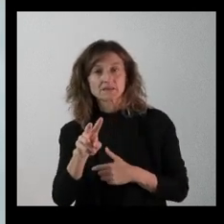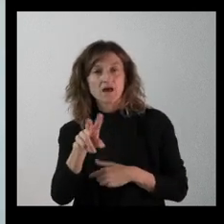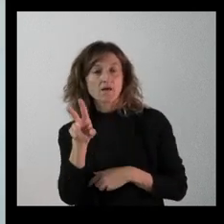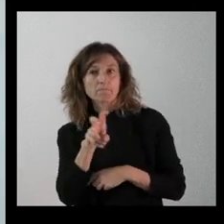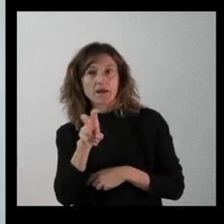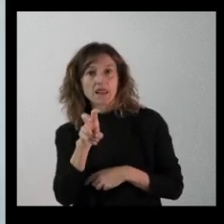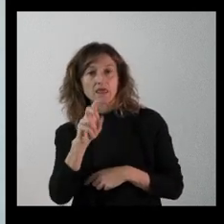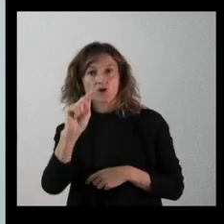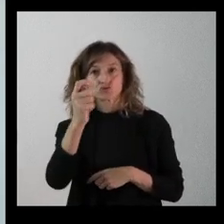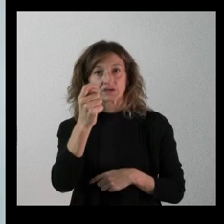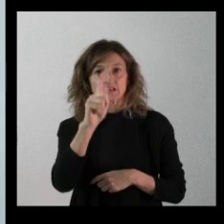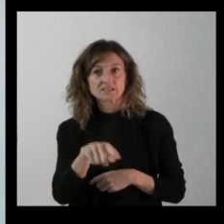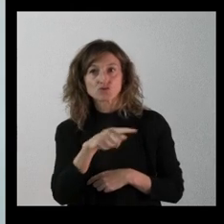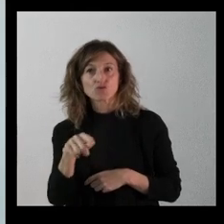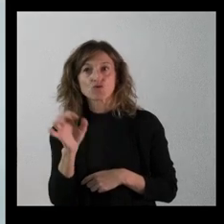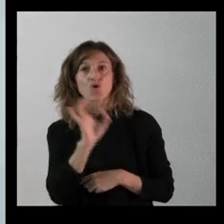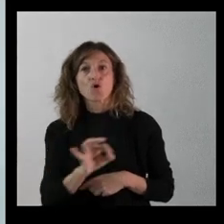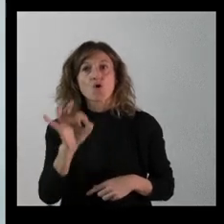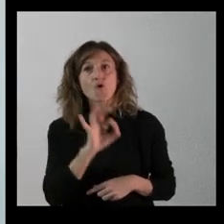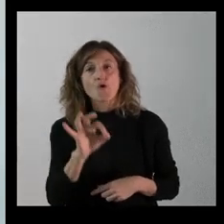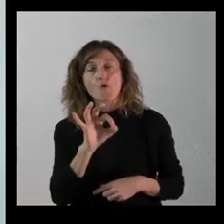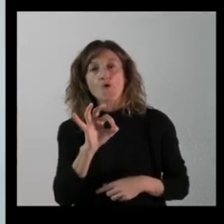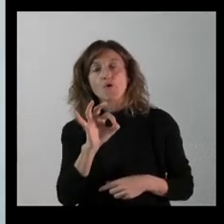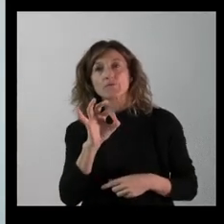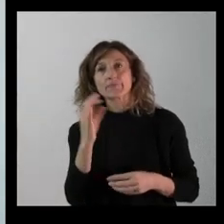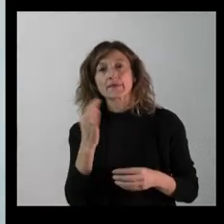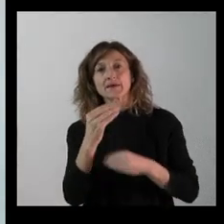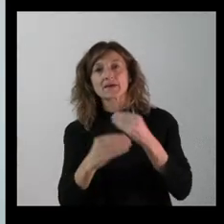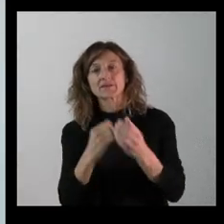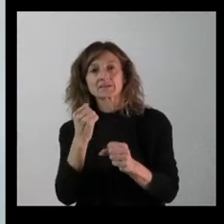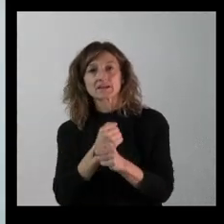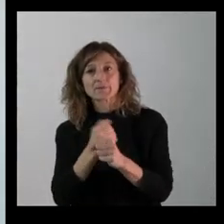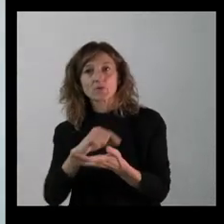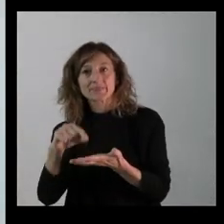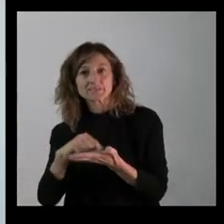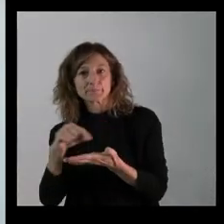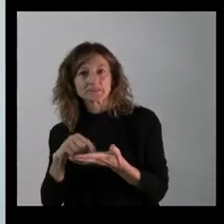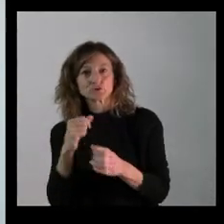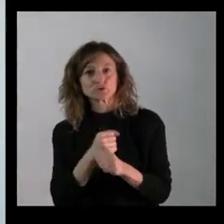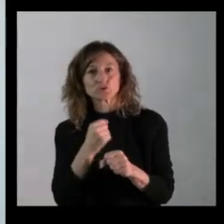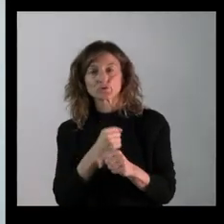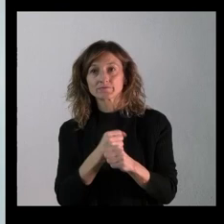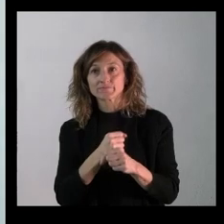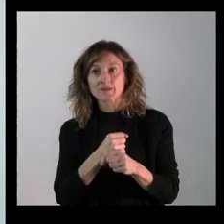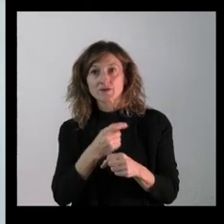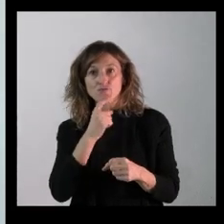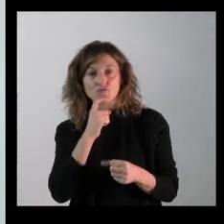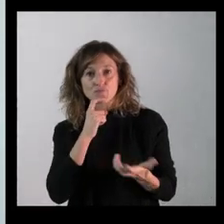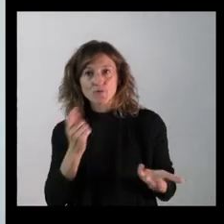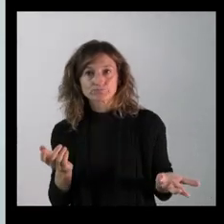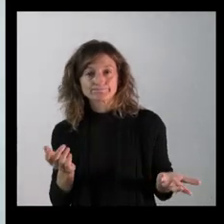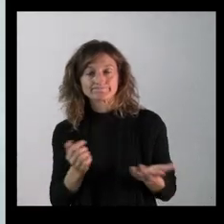conseguirla o sería más lo que hay que hacer trabajo de despacho como decía el otro día las ante